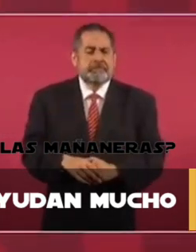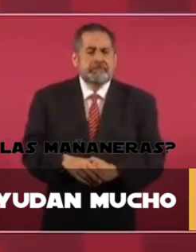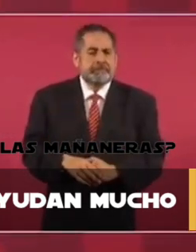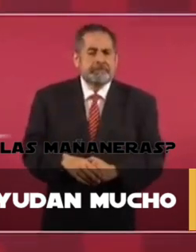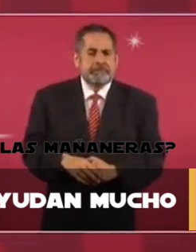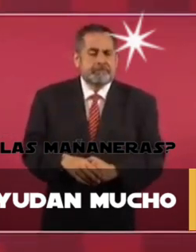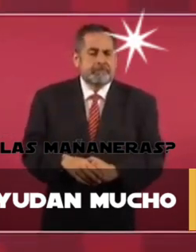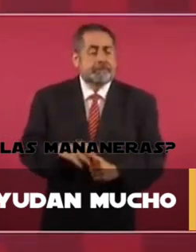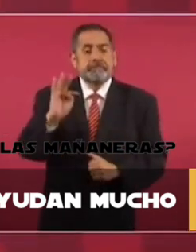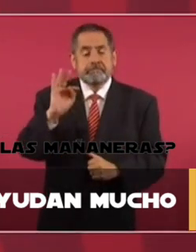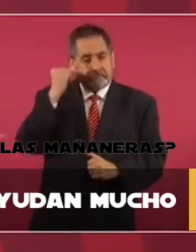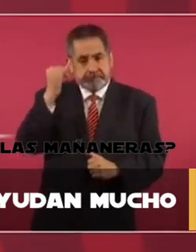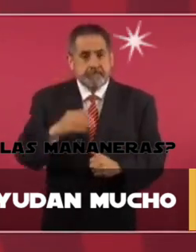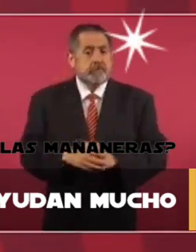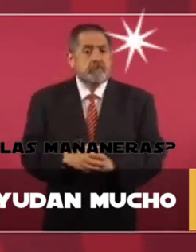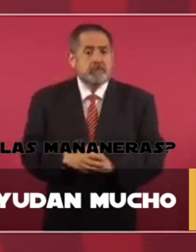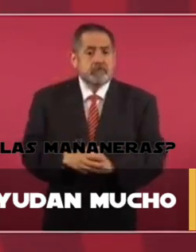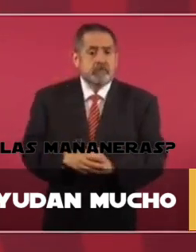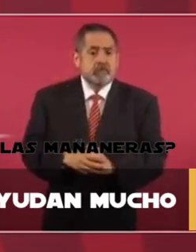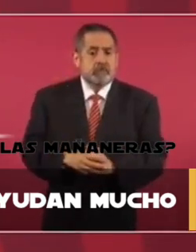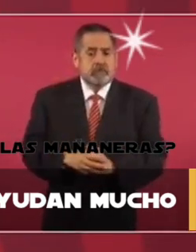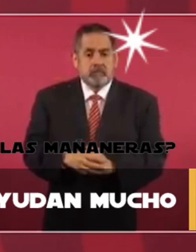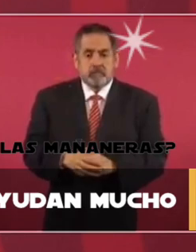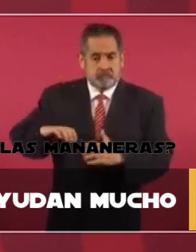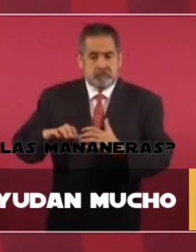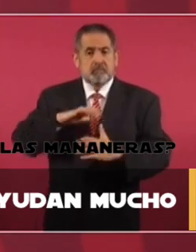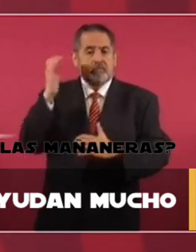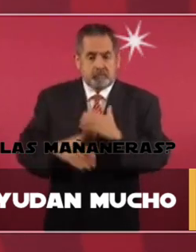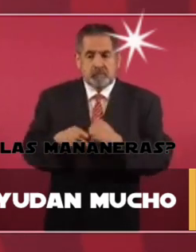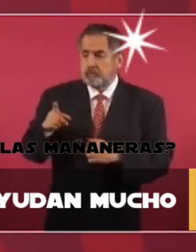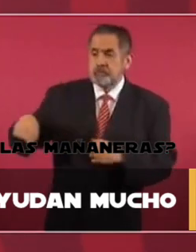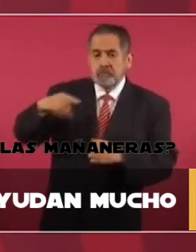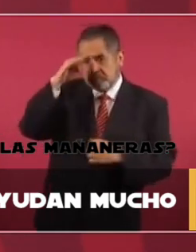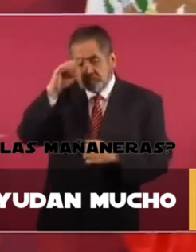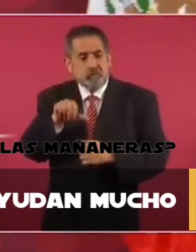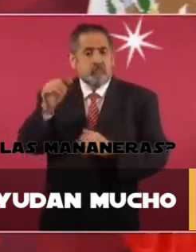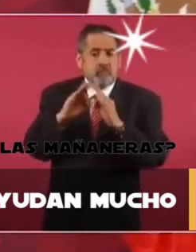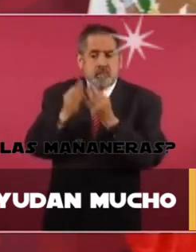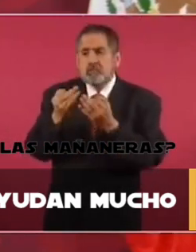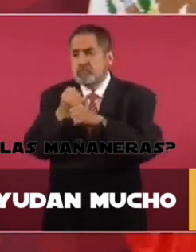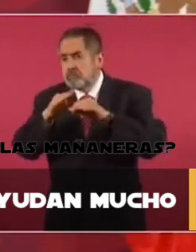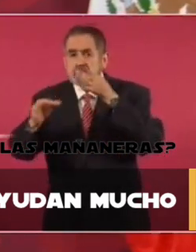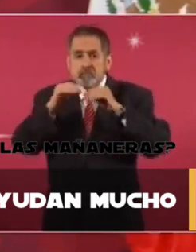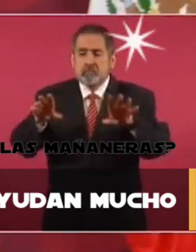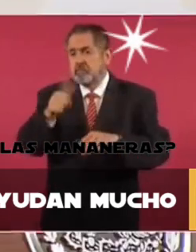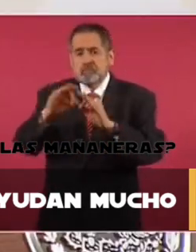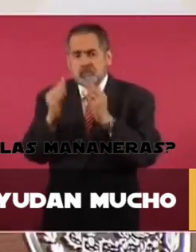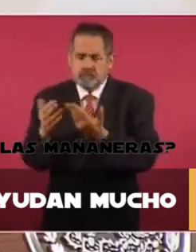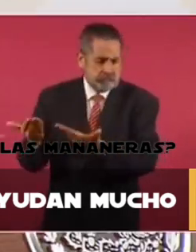Entonces, si termina el gobierno y ellos consideran que hay otra manera de comunicar, de